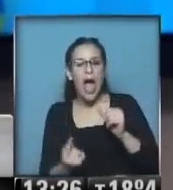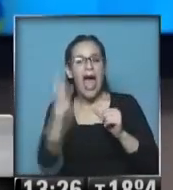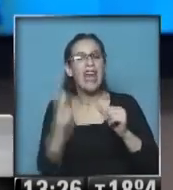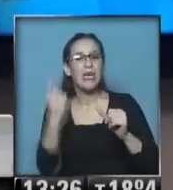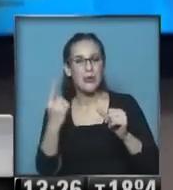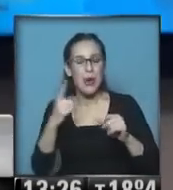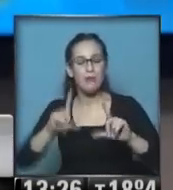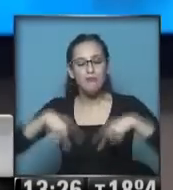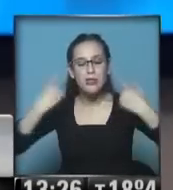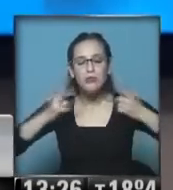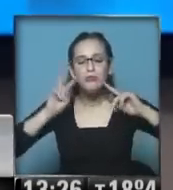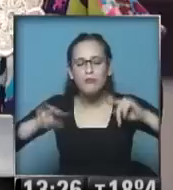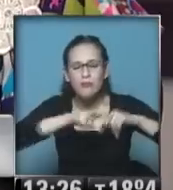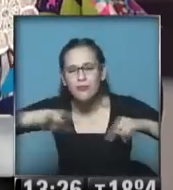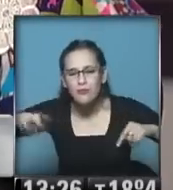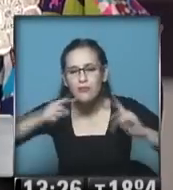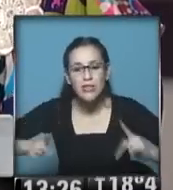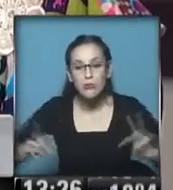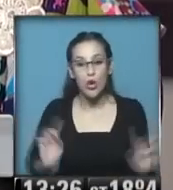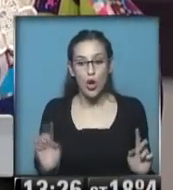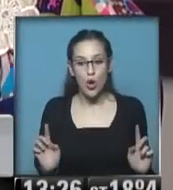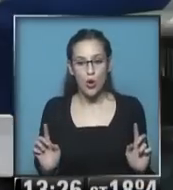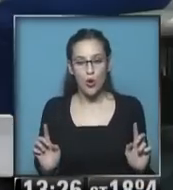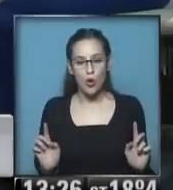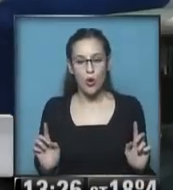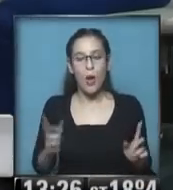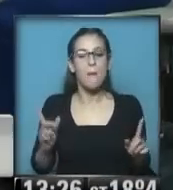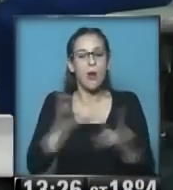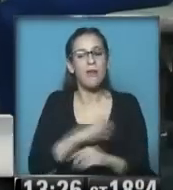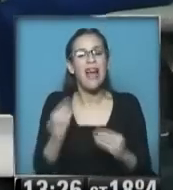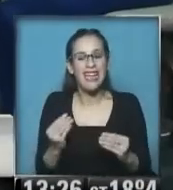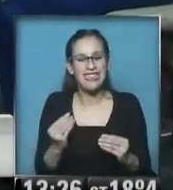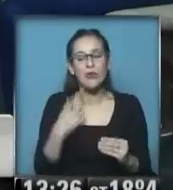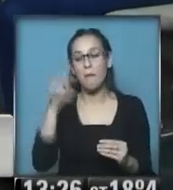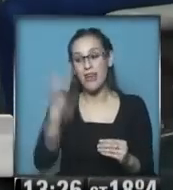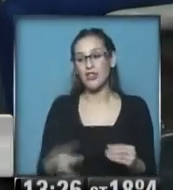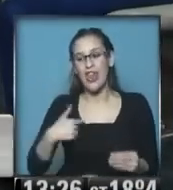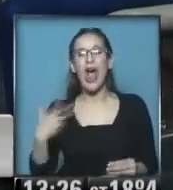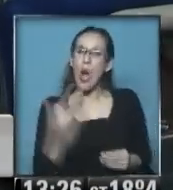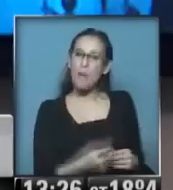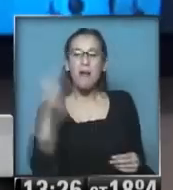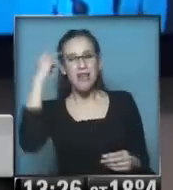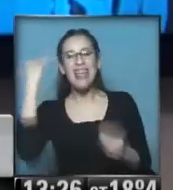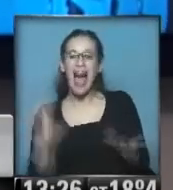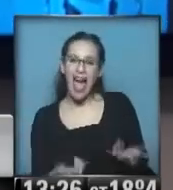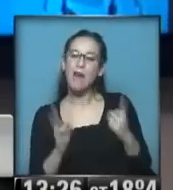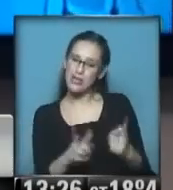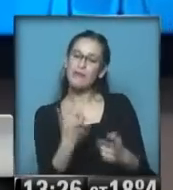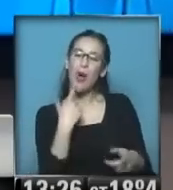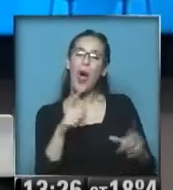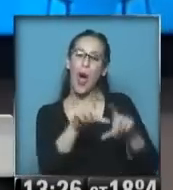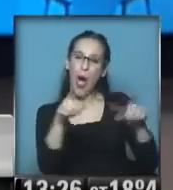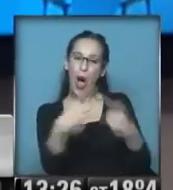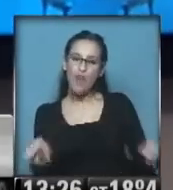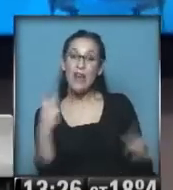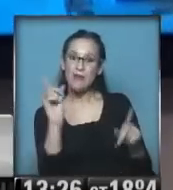es del programa y que en la caja lo cobran más claro cuál es el problema que uno compra pensando que el precio es el que forma parte de precios cuidados va a la